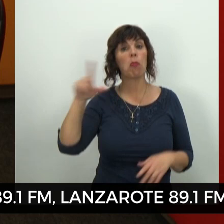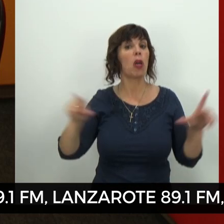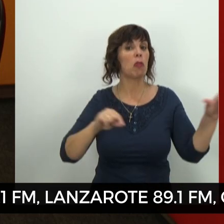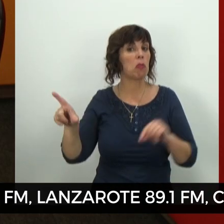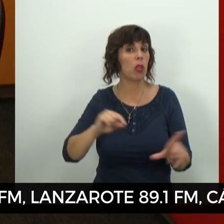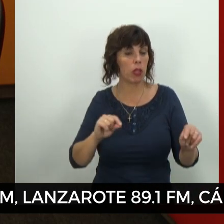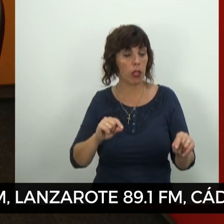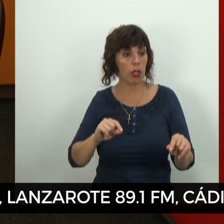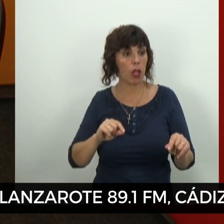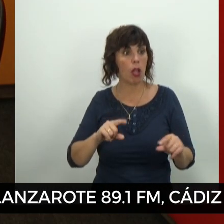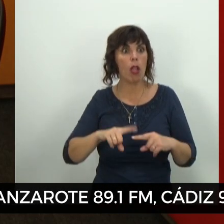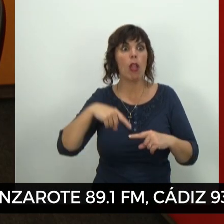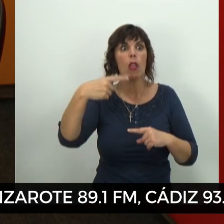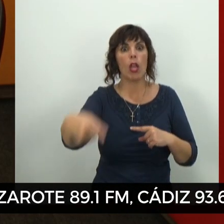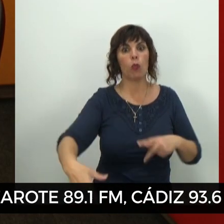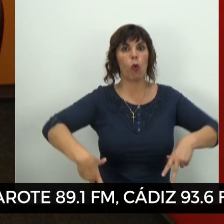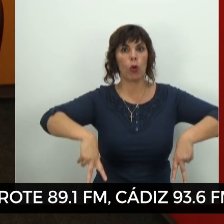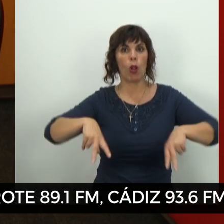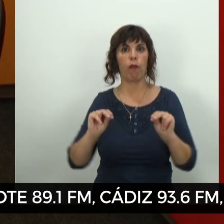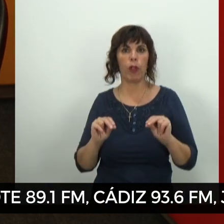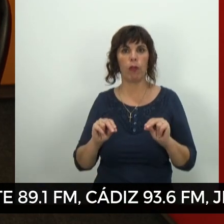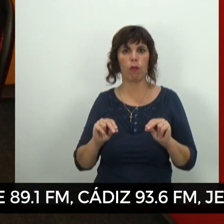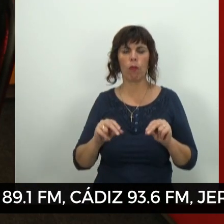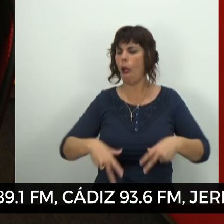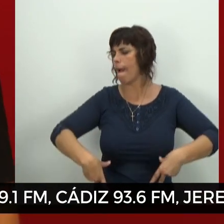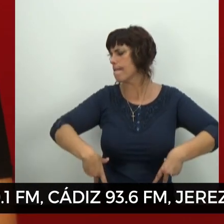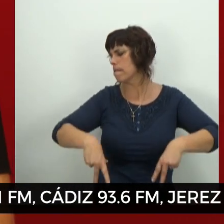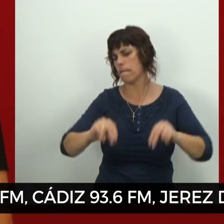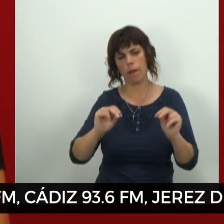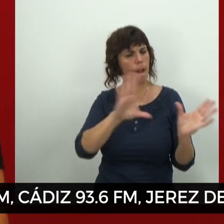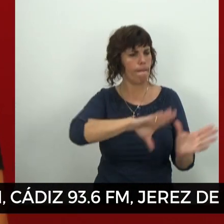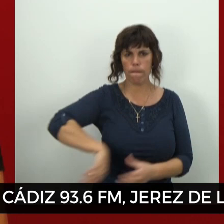Entonces vendrá el fin, el gran final.